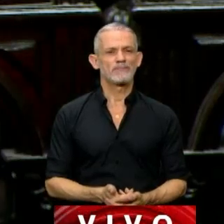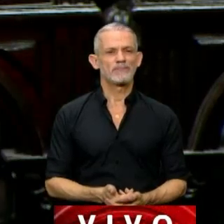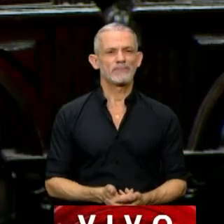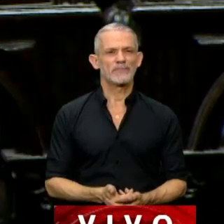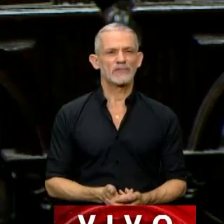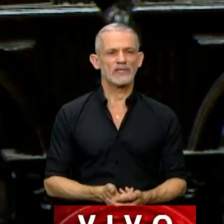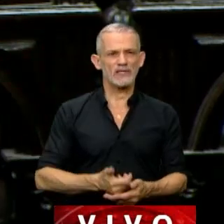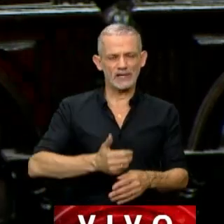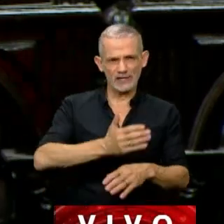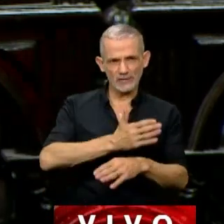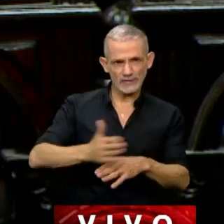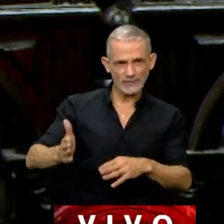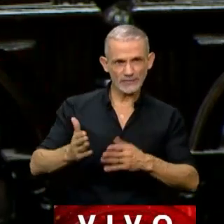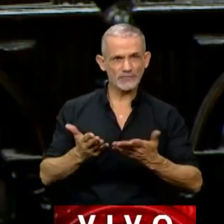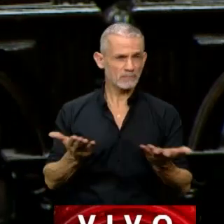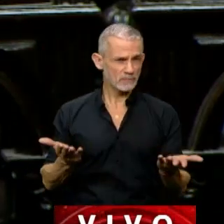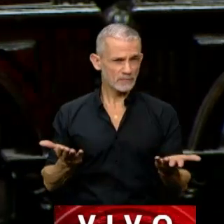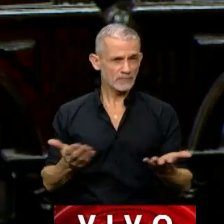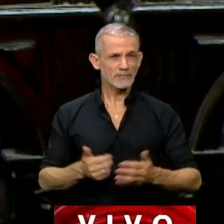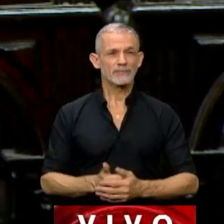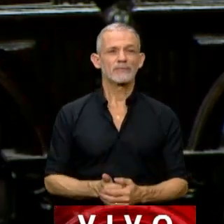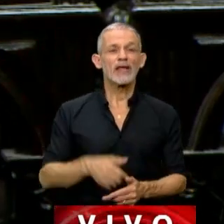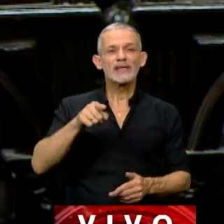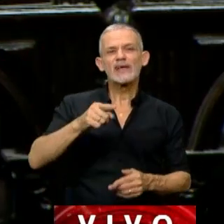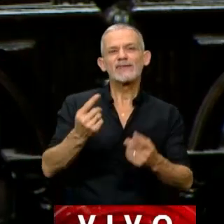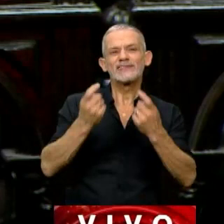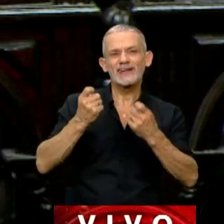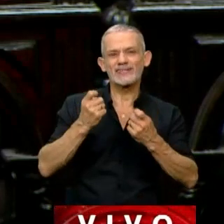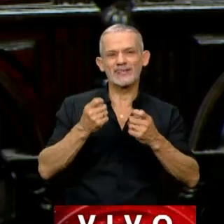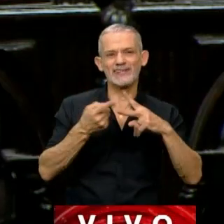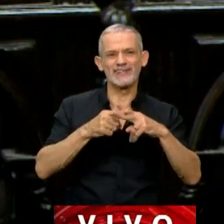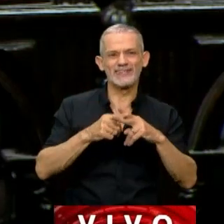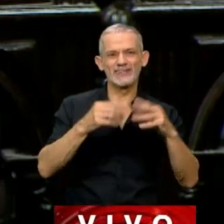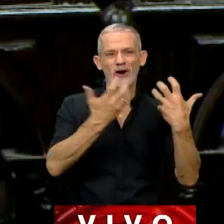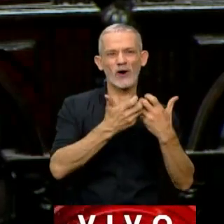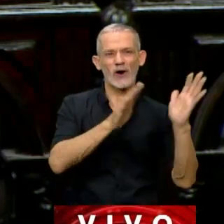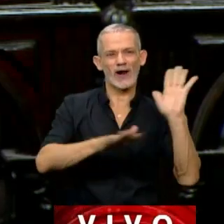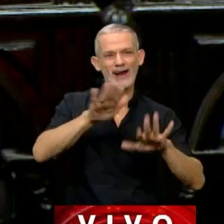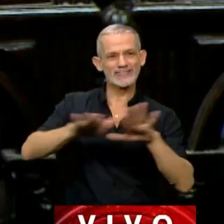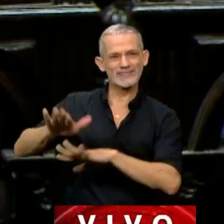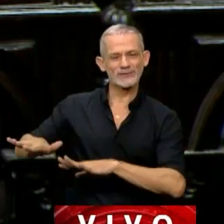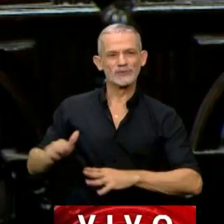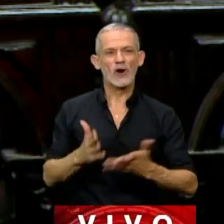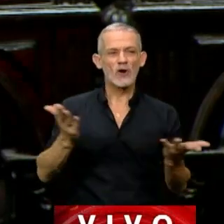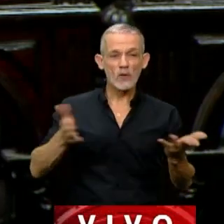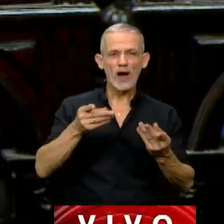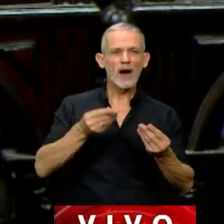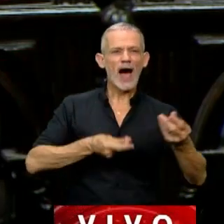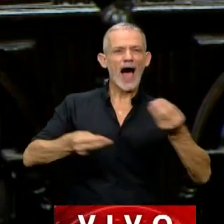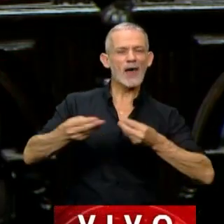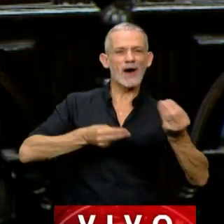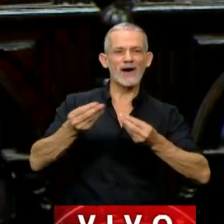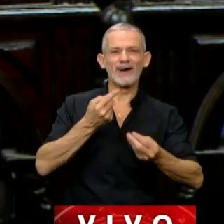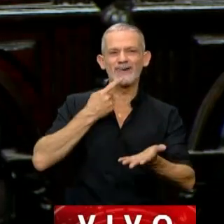estamos convencidos se requiere la instrumentación de una política y una administración